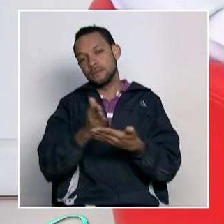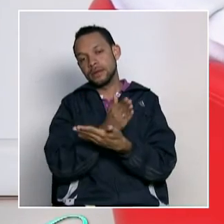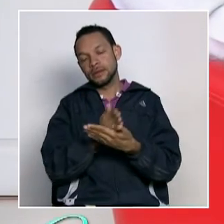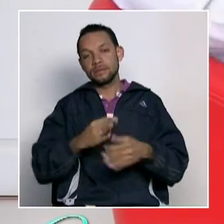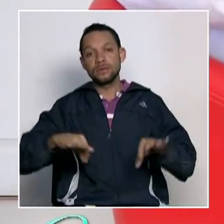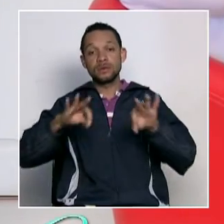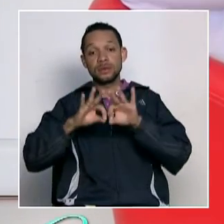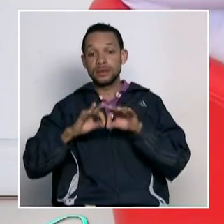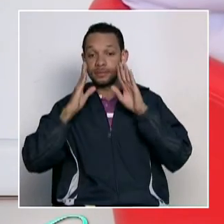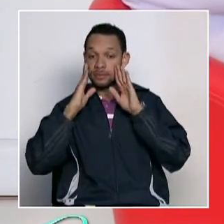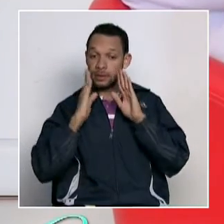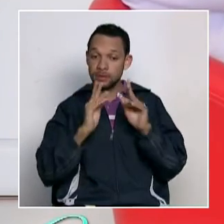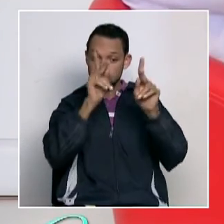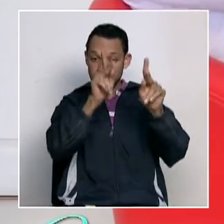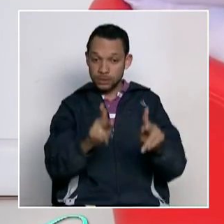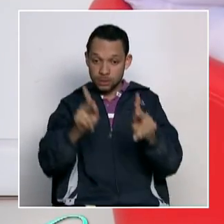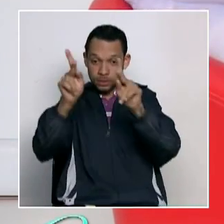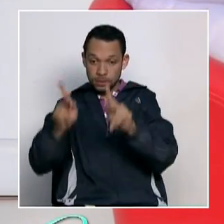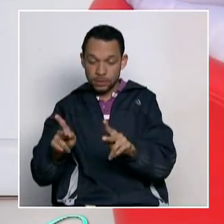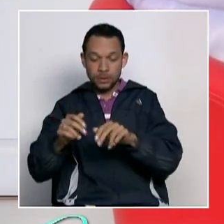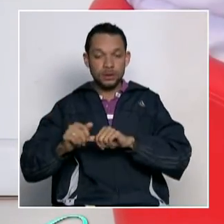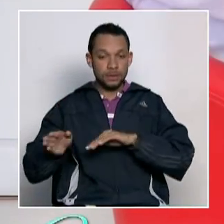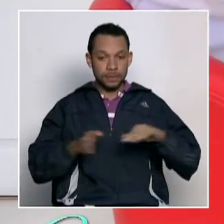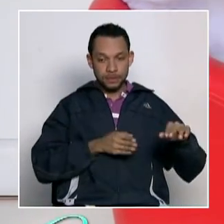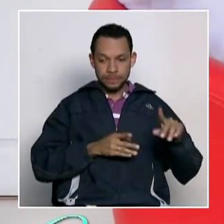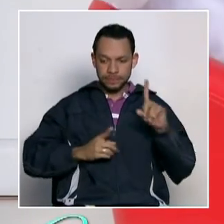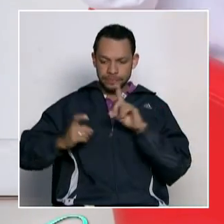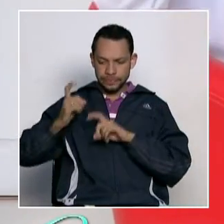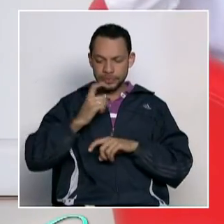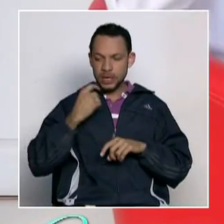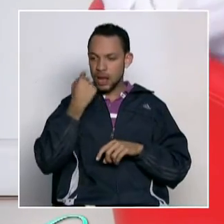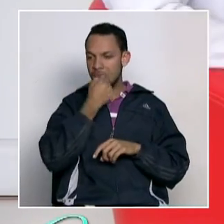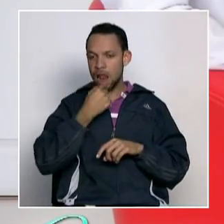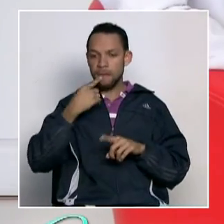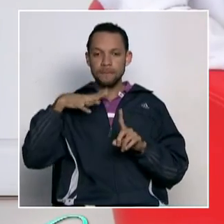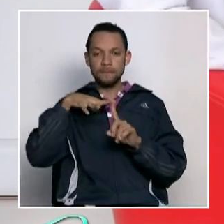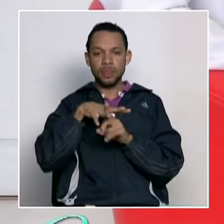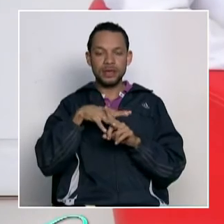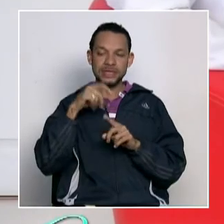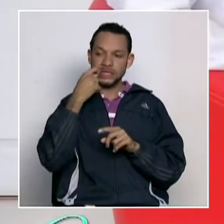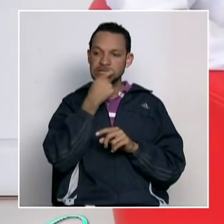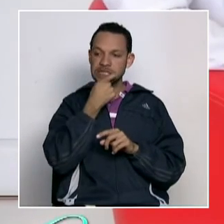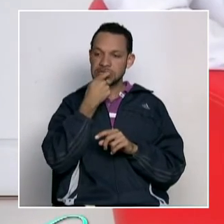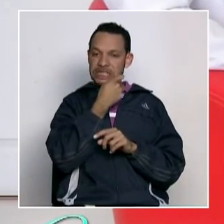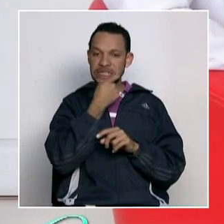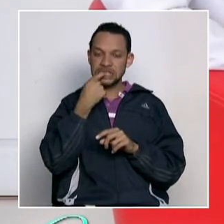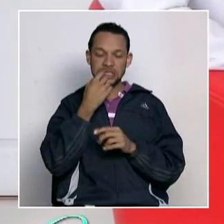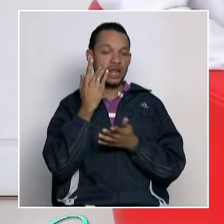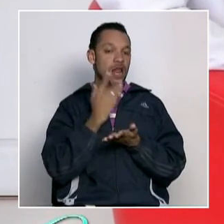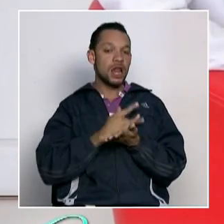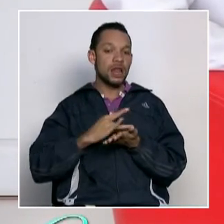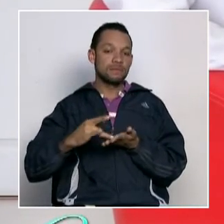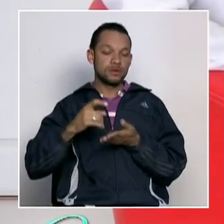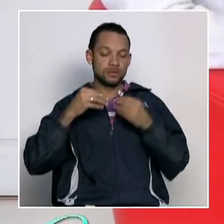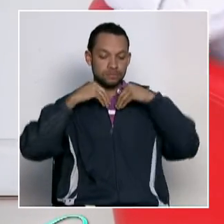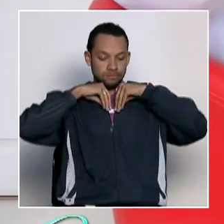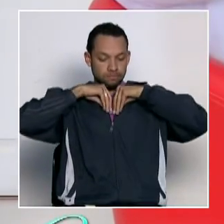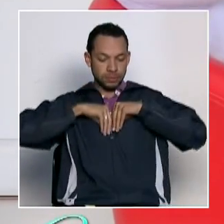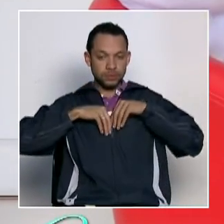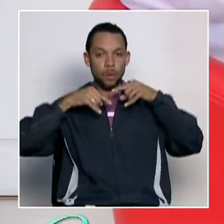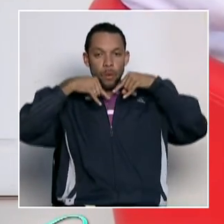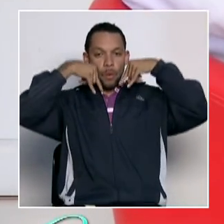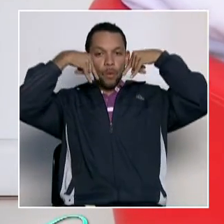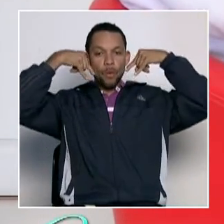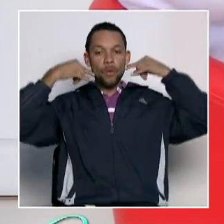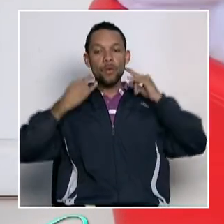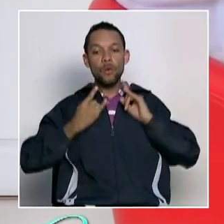trabajo. Porque siempre con la odontología producimos una carga tóxica impresionante. Hay que desintoxicar al paciente, hay que drenarlo, hay